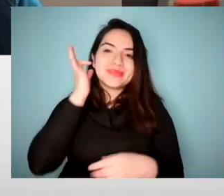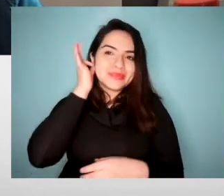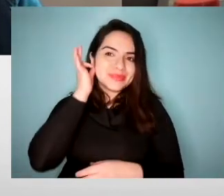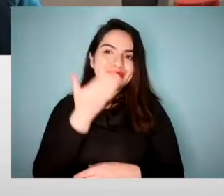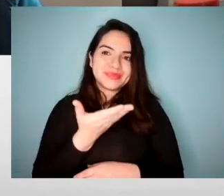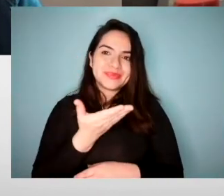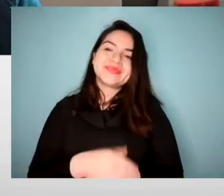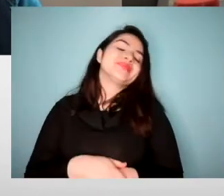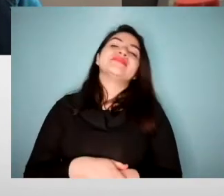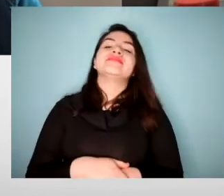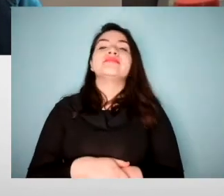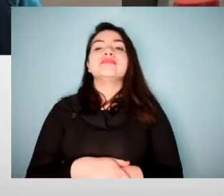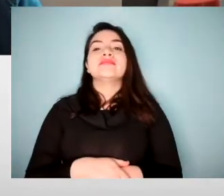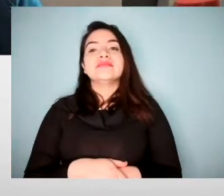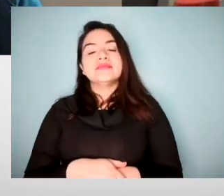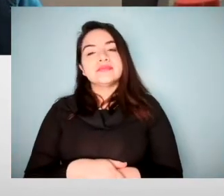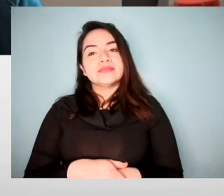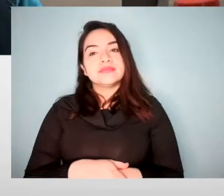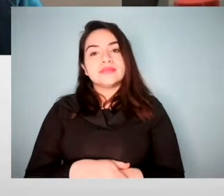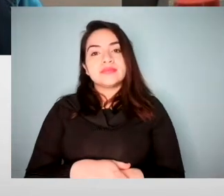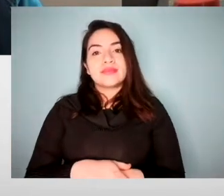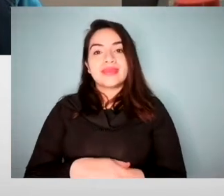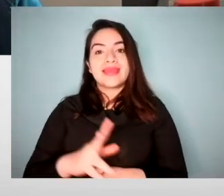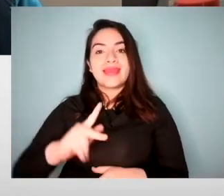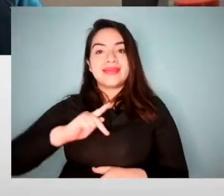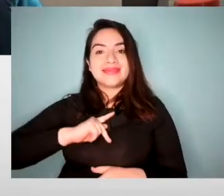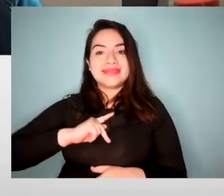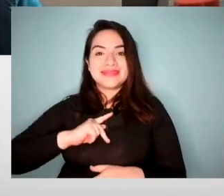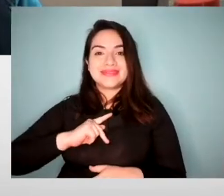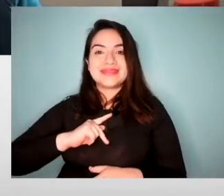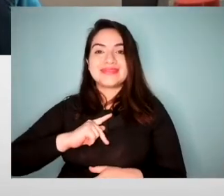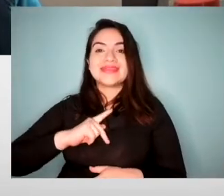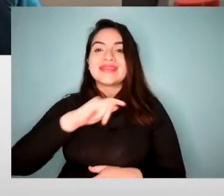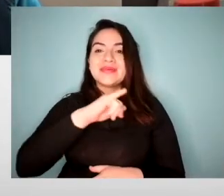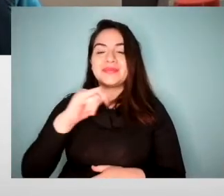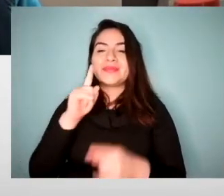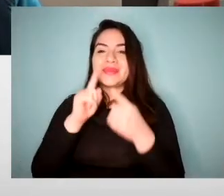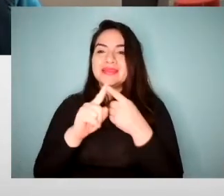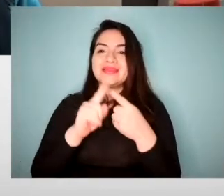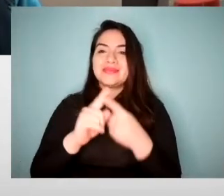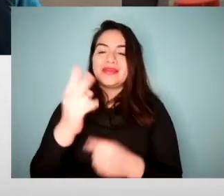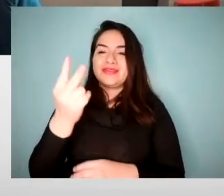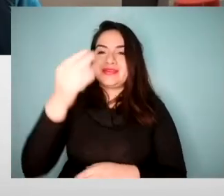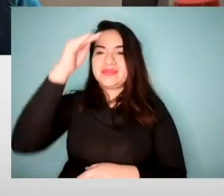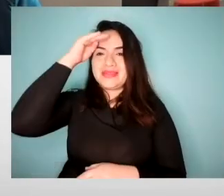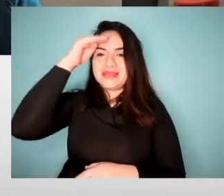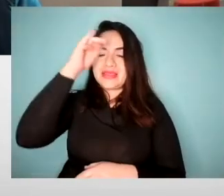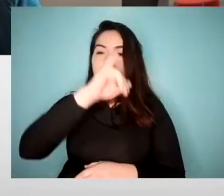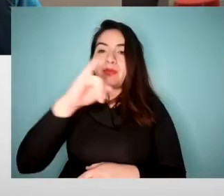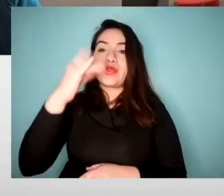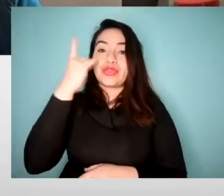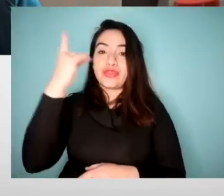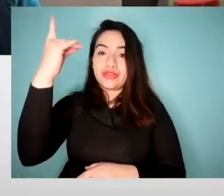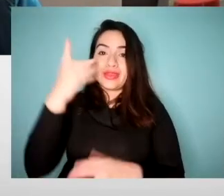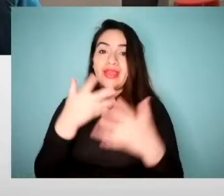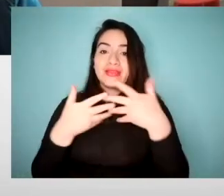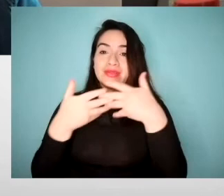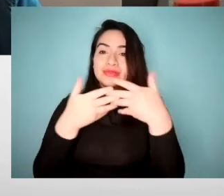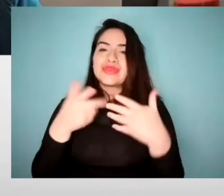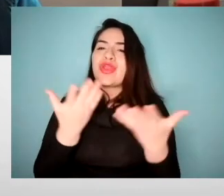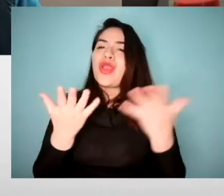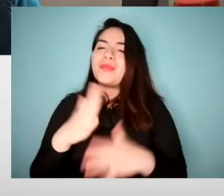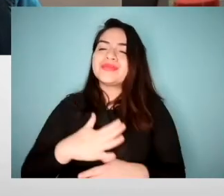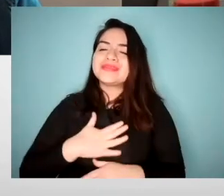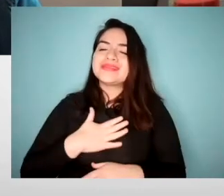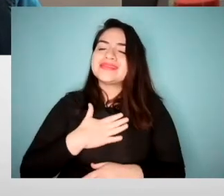habiendo ganado este premio y participado en estas dos ex experiencias de postdoctorado en Estados Unidos, ¿cómo te sientes de poder